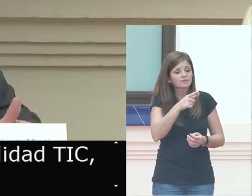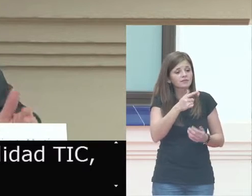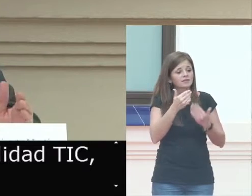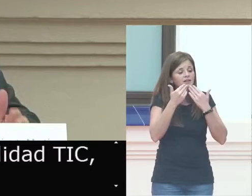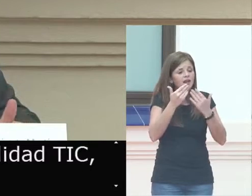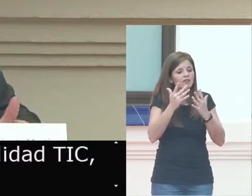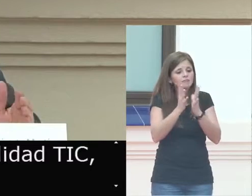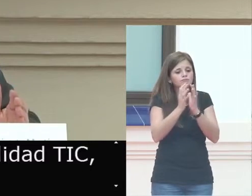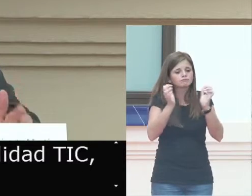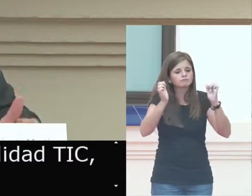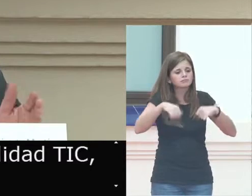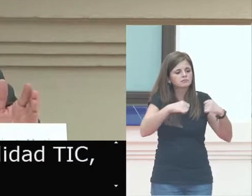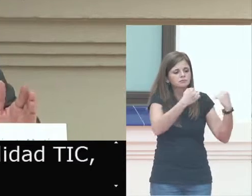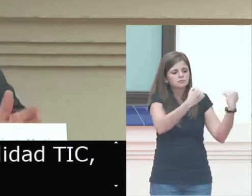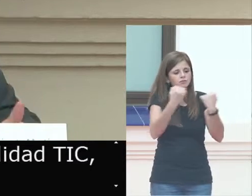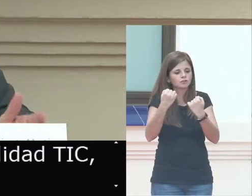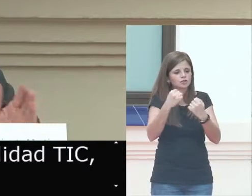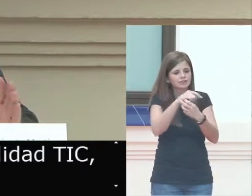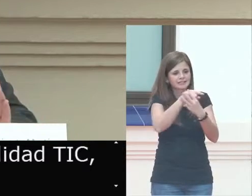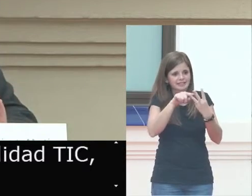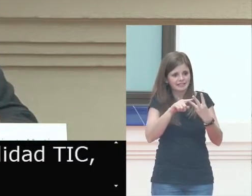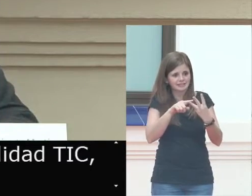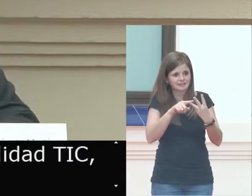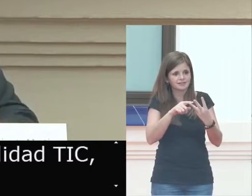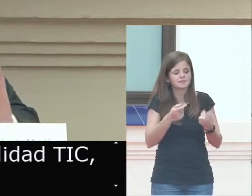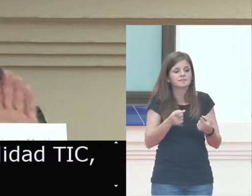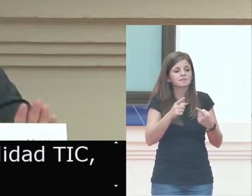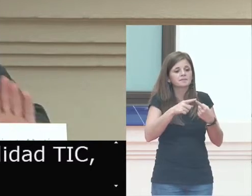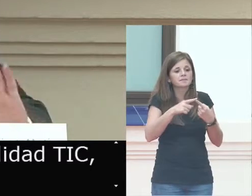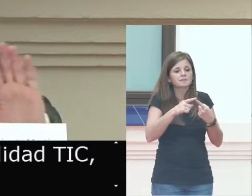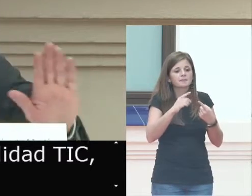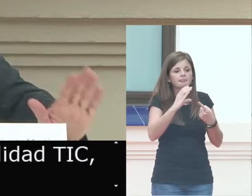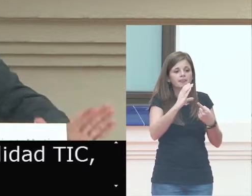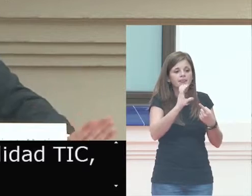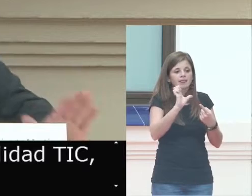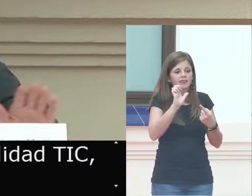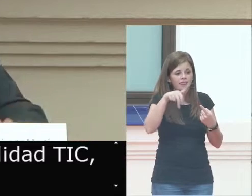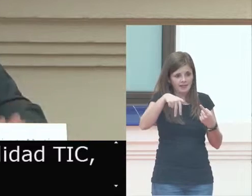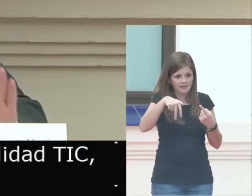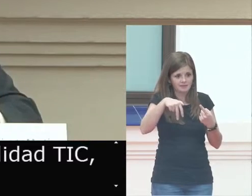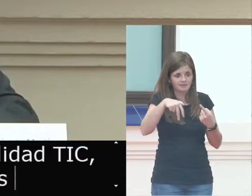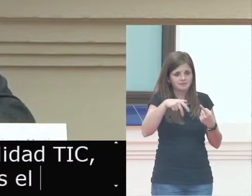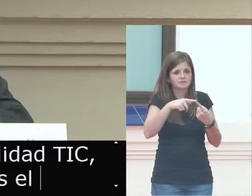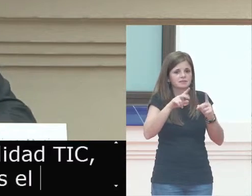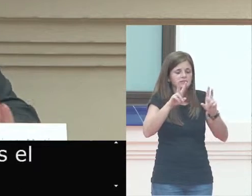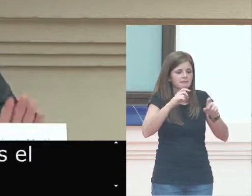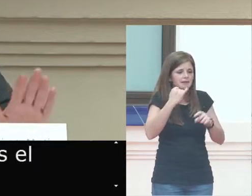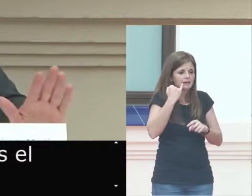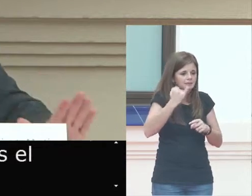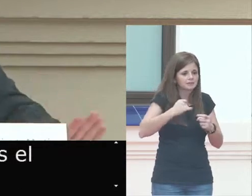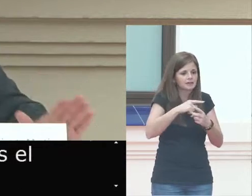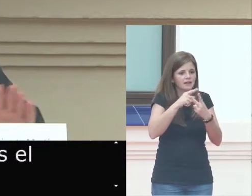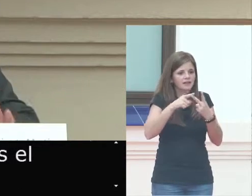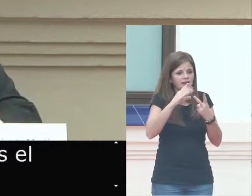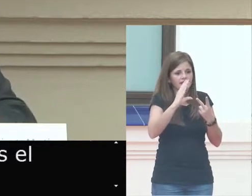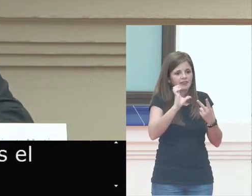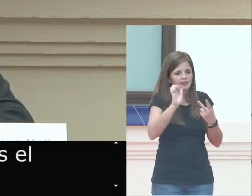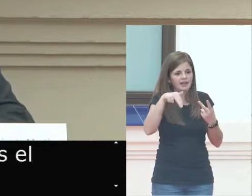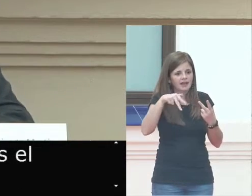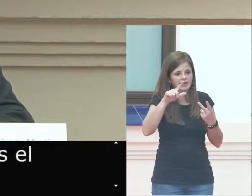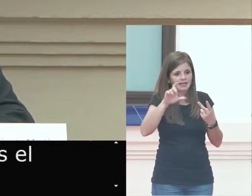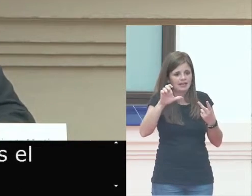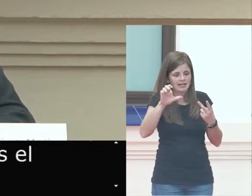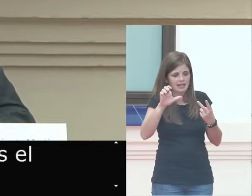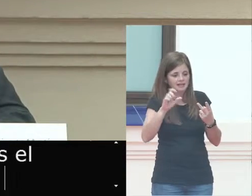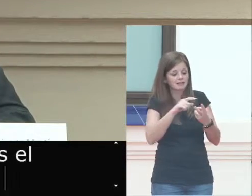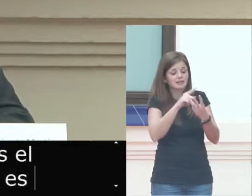3 organismos europeos de normalización. CEN, que es la normalización de todo lo que no es eléctrico, CENELEC, que es de lo eléctrico, y